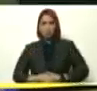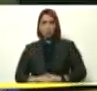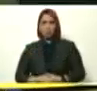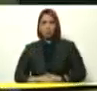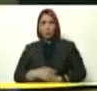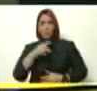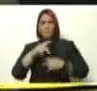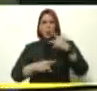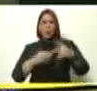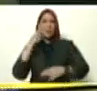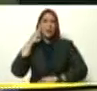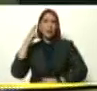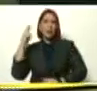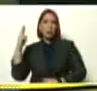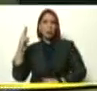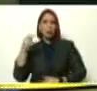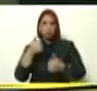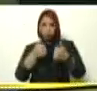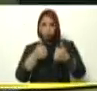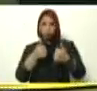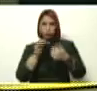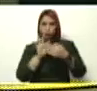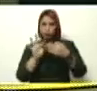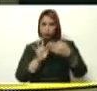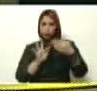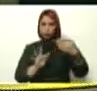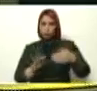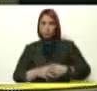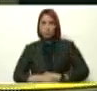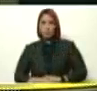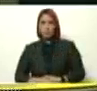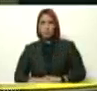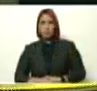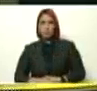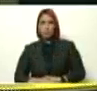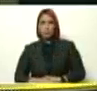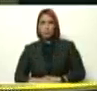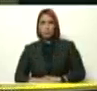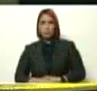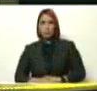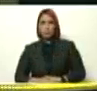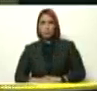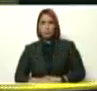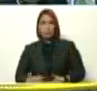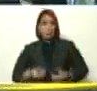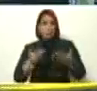programa de radio? ¿Funciona? ¿Te dio los votos?